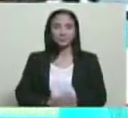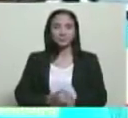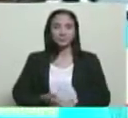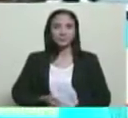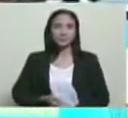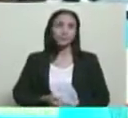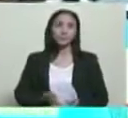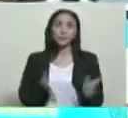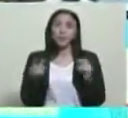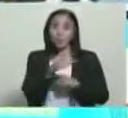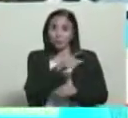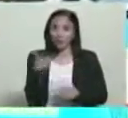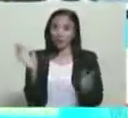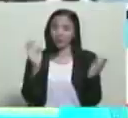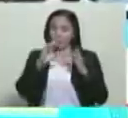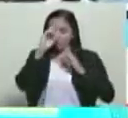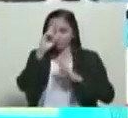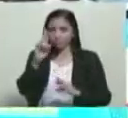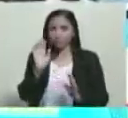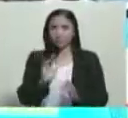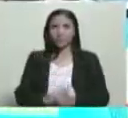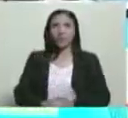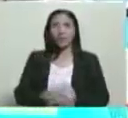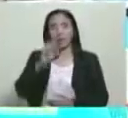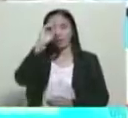Tienen razón ustedes.